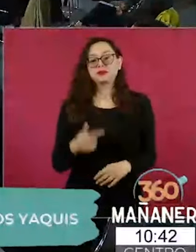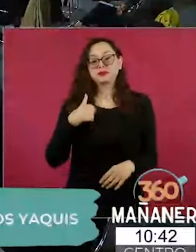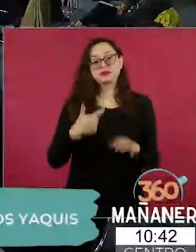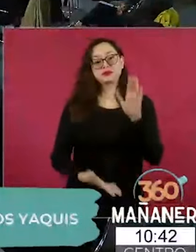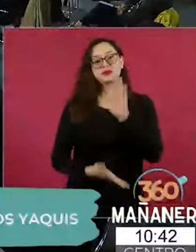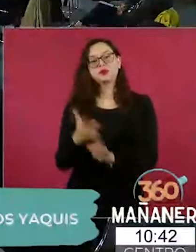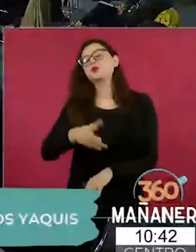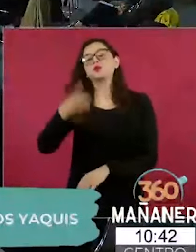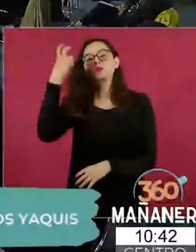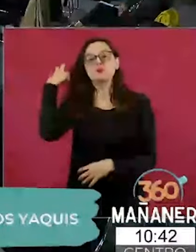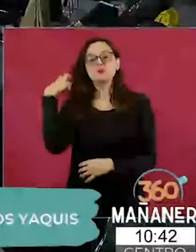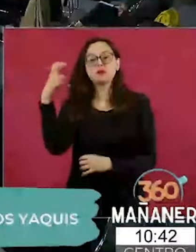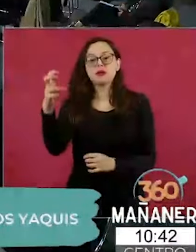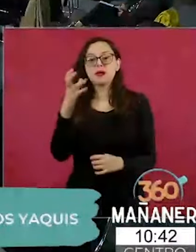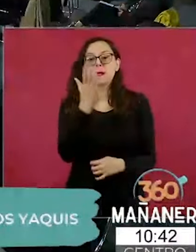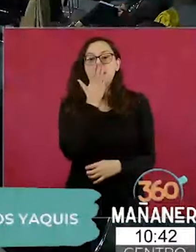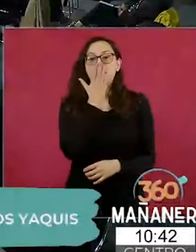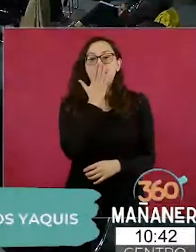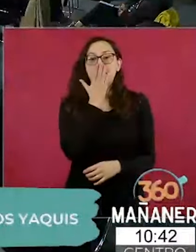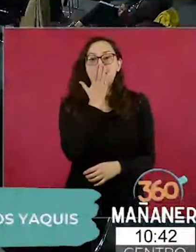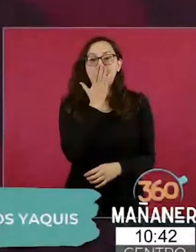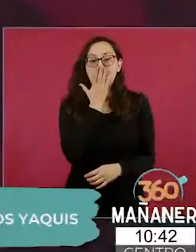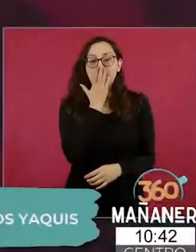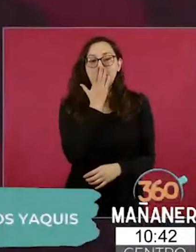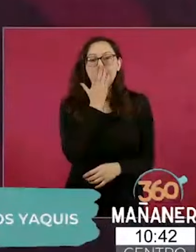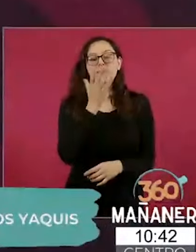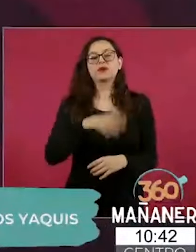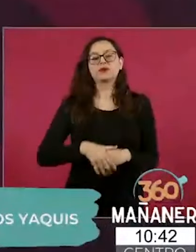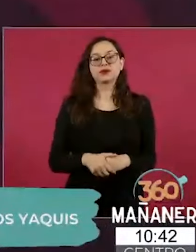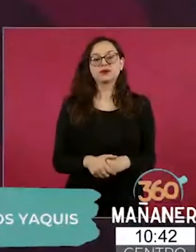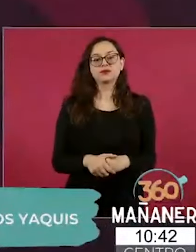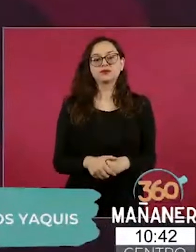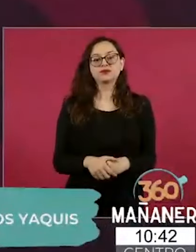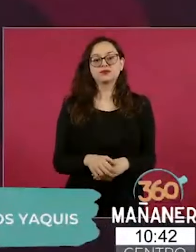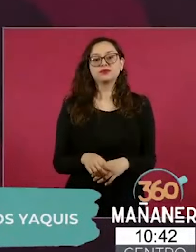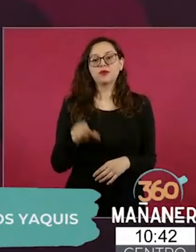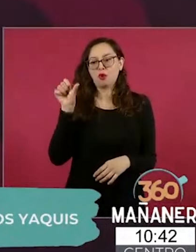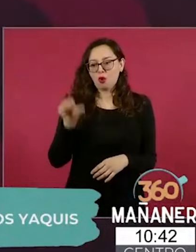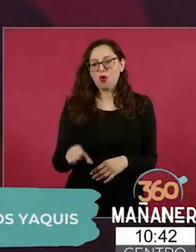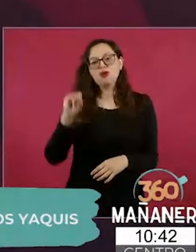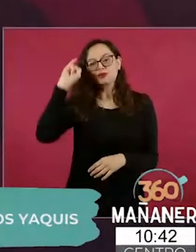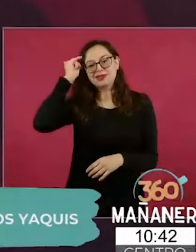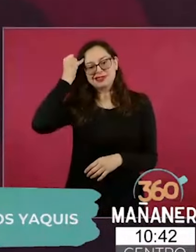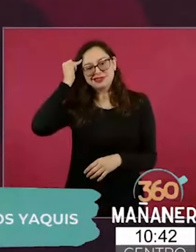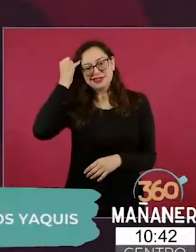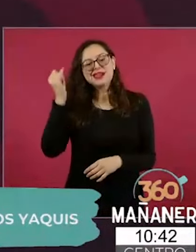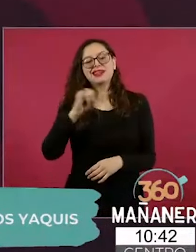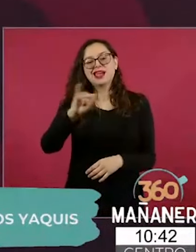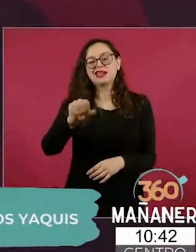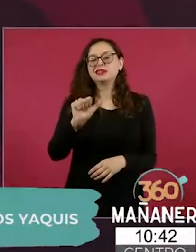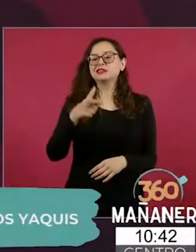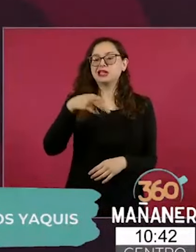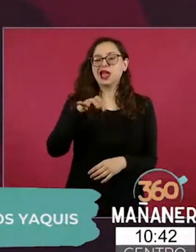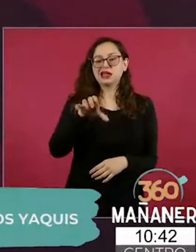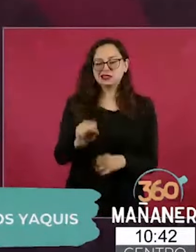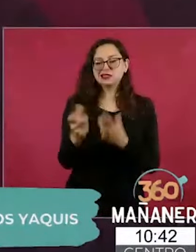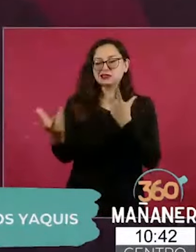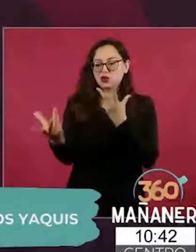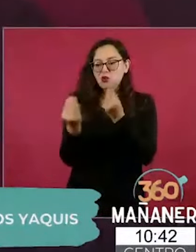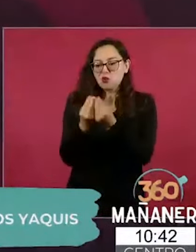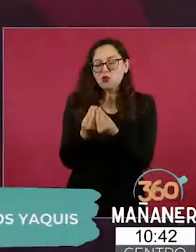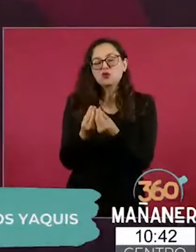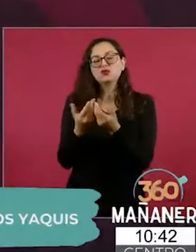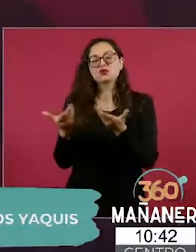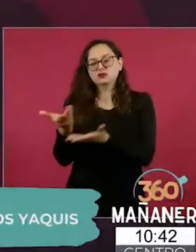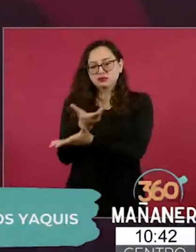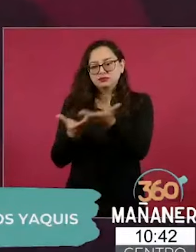Sonora hoy vamos a estar con los pueblos Yaquis porque vamos a